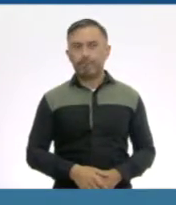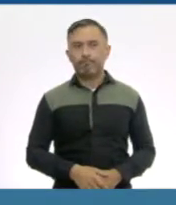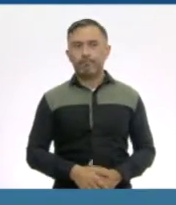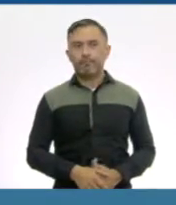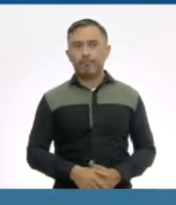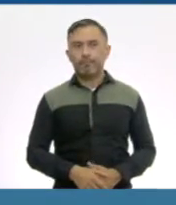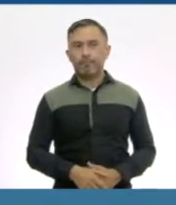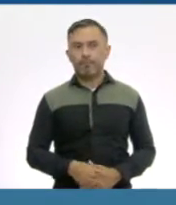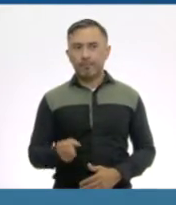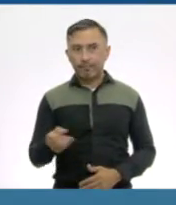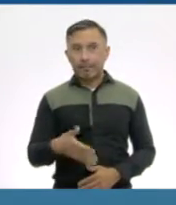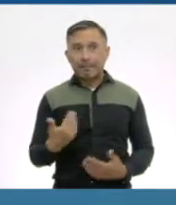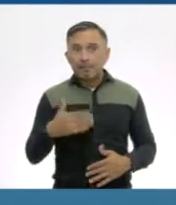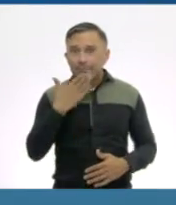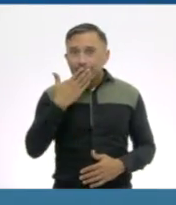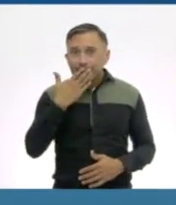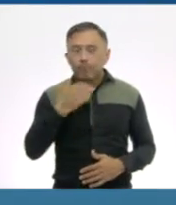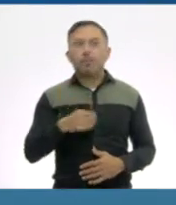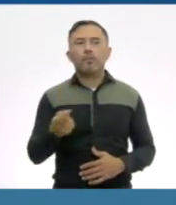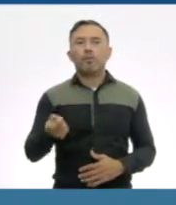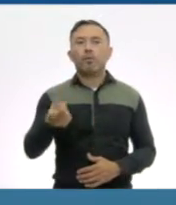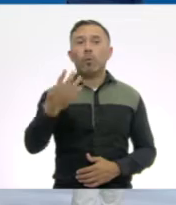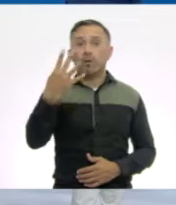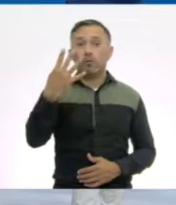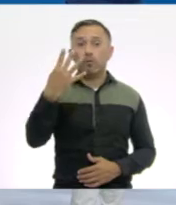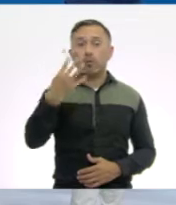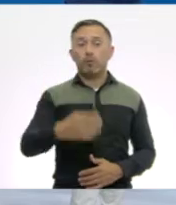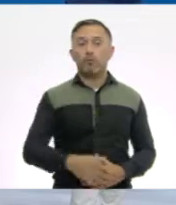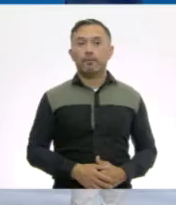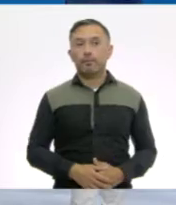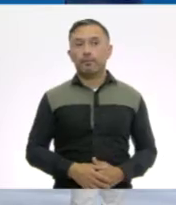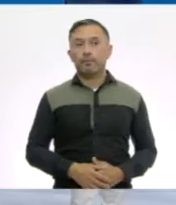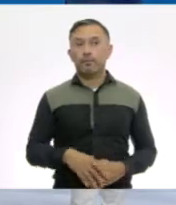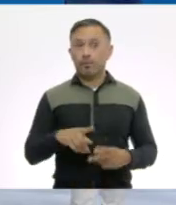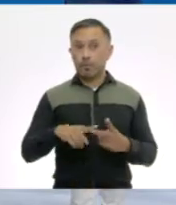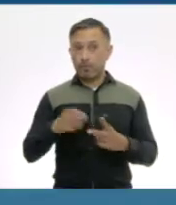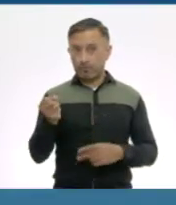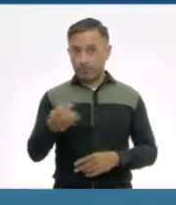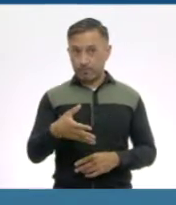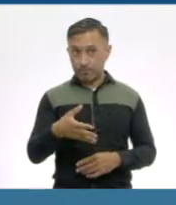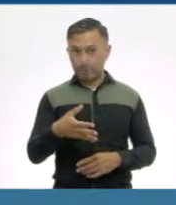Ay. Ay. 4. 4. Y. Y luego.